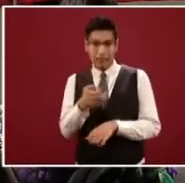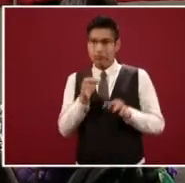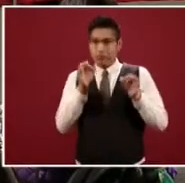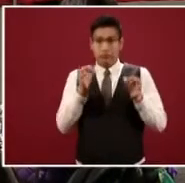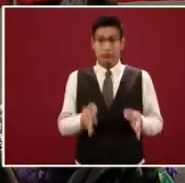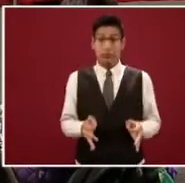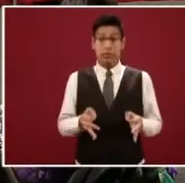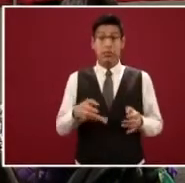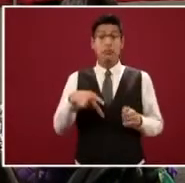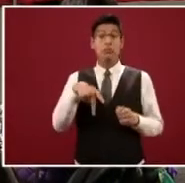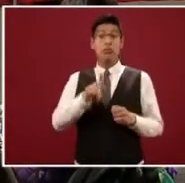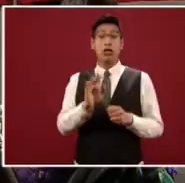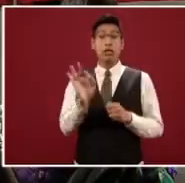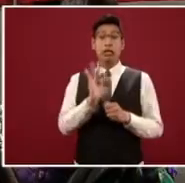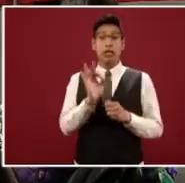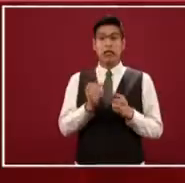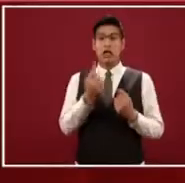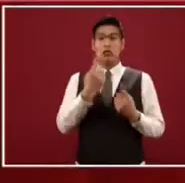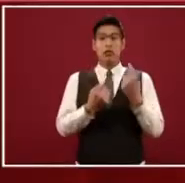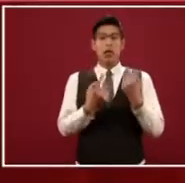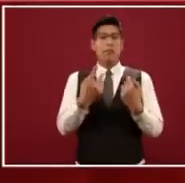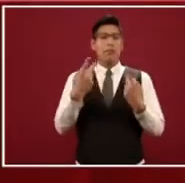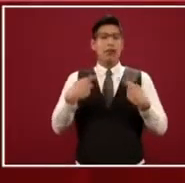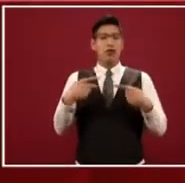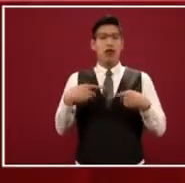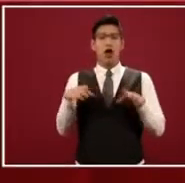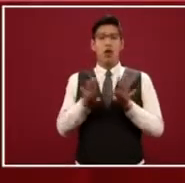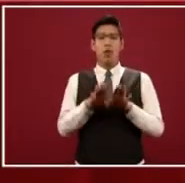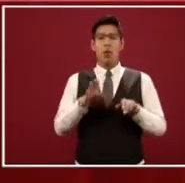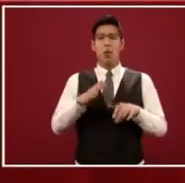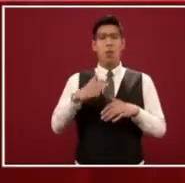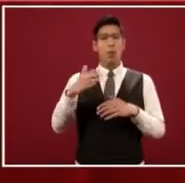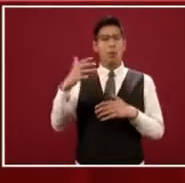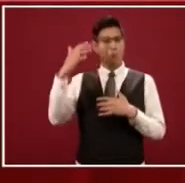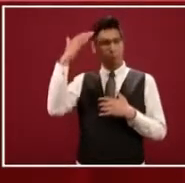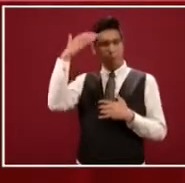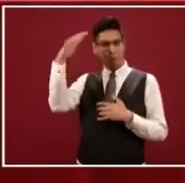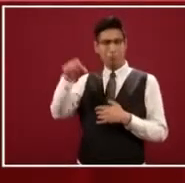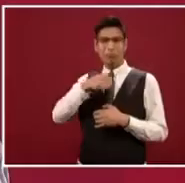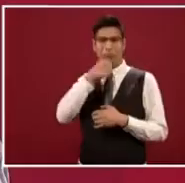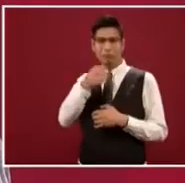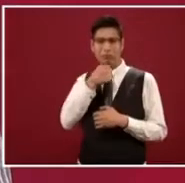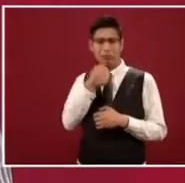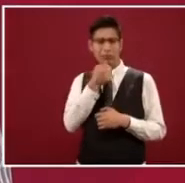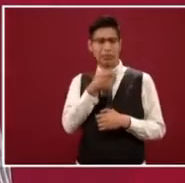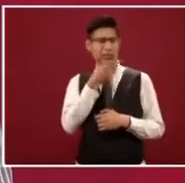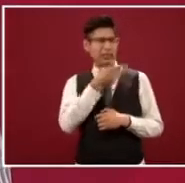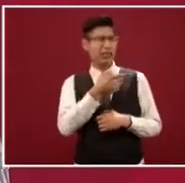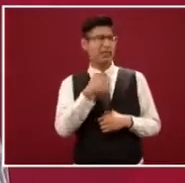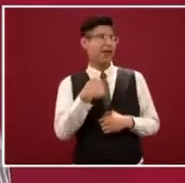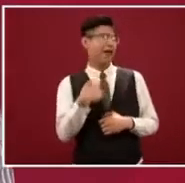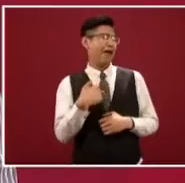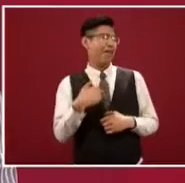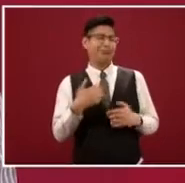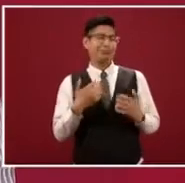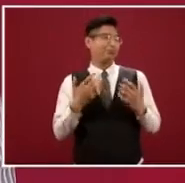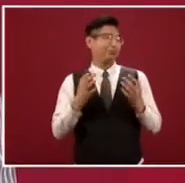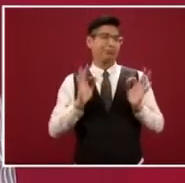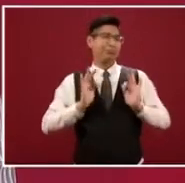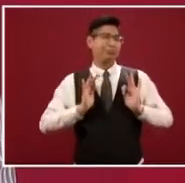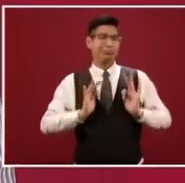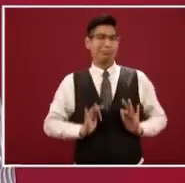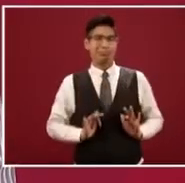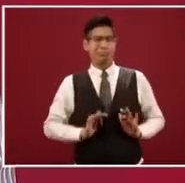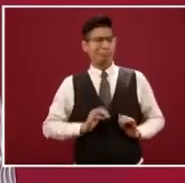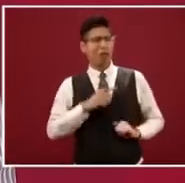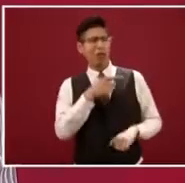las personas adultas mayores, se quede confiada de que resultó negativa la prueba y si el laboratorio no está